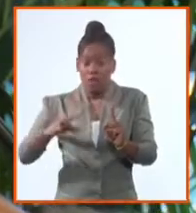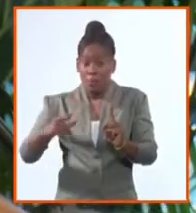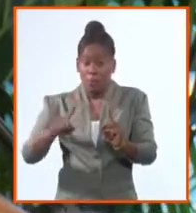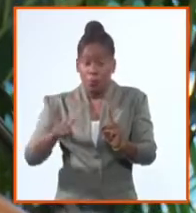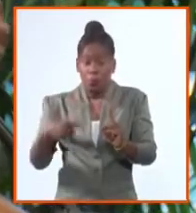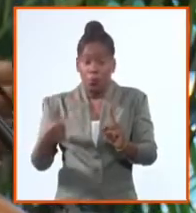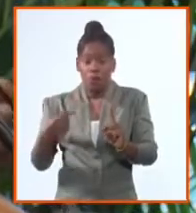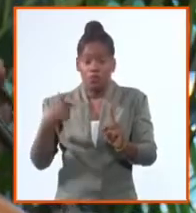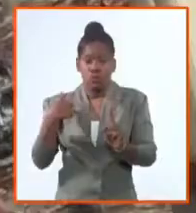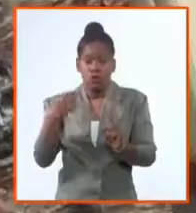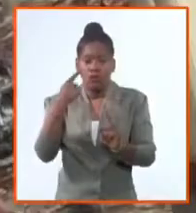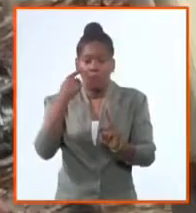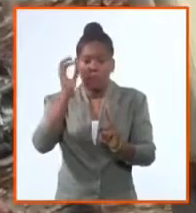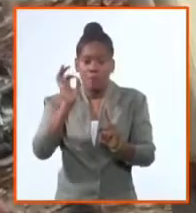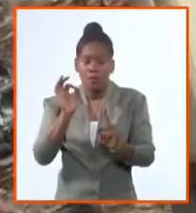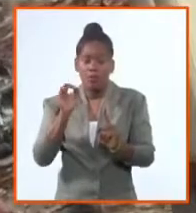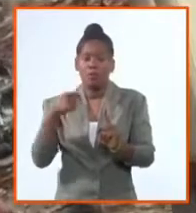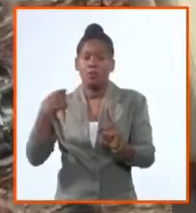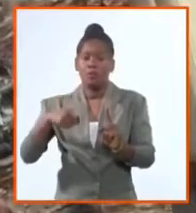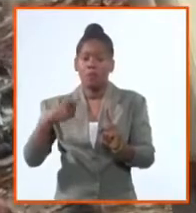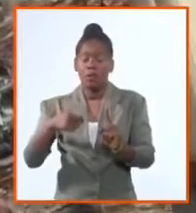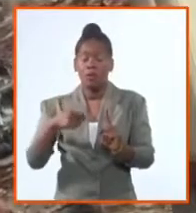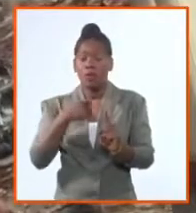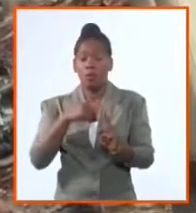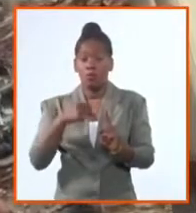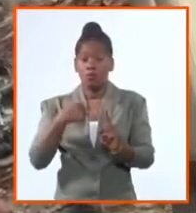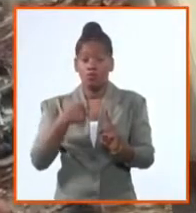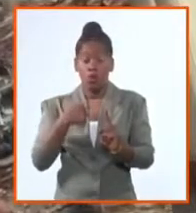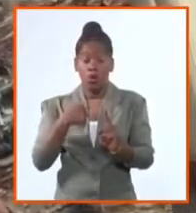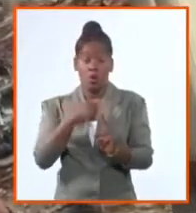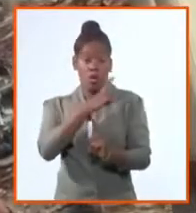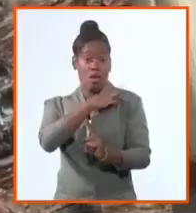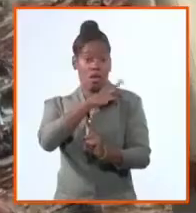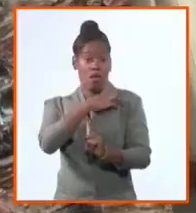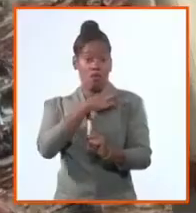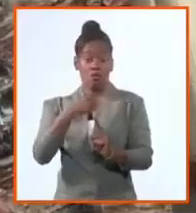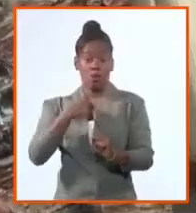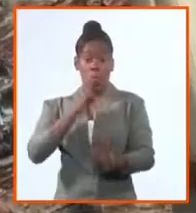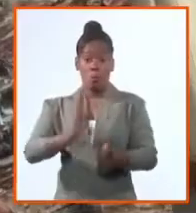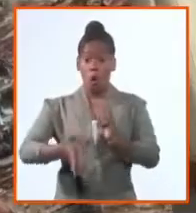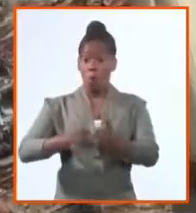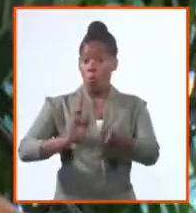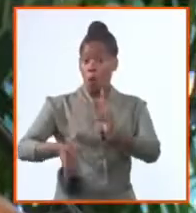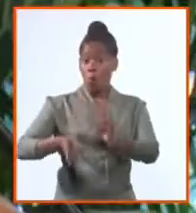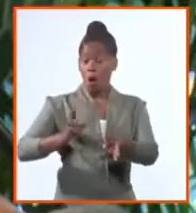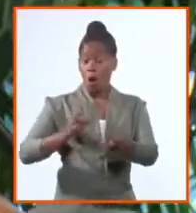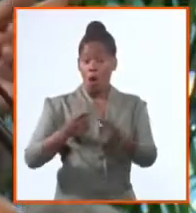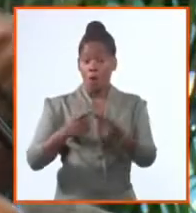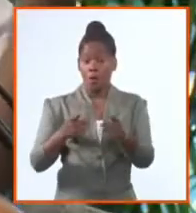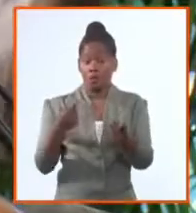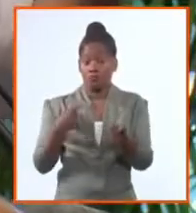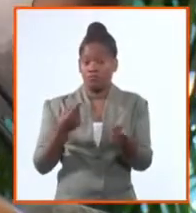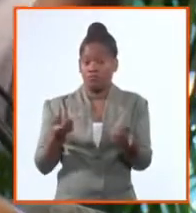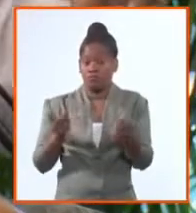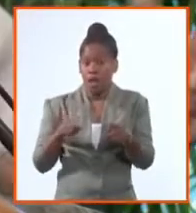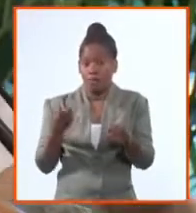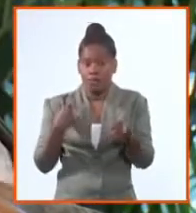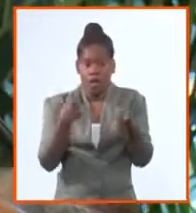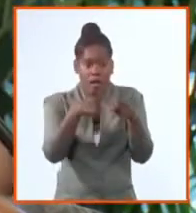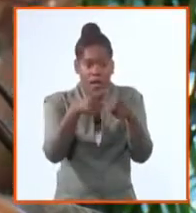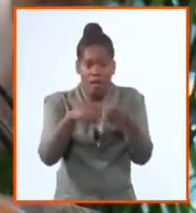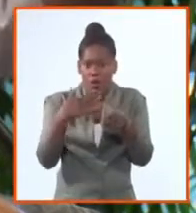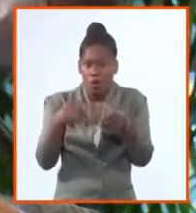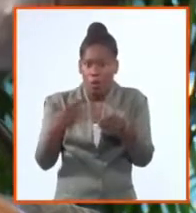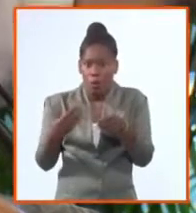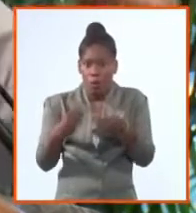porque lo viví, hay que situarse en los zapatos del que tiene que tomar decisiones. No se le pueden plantear cosas que lamentablemente algunos compañeros han elevado, de que bueno,